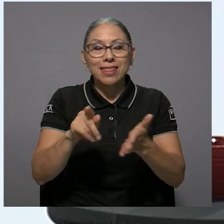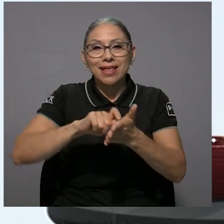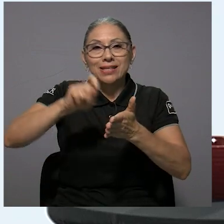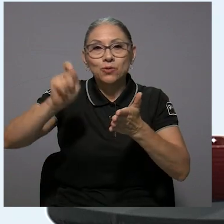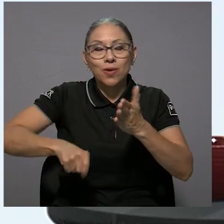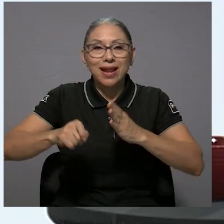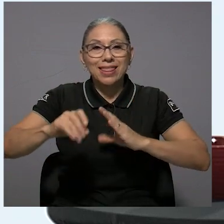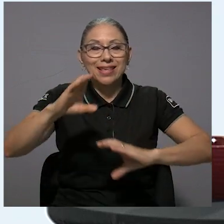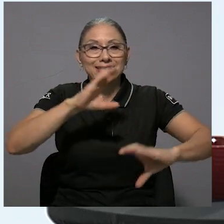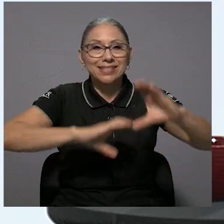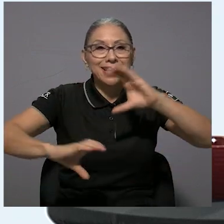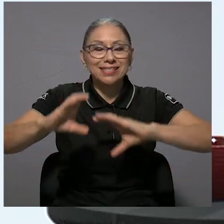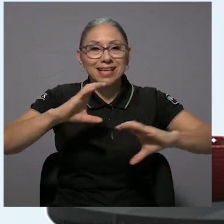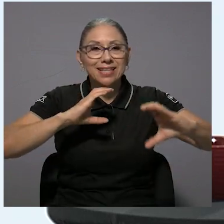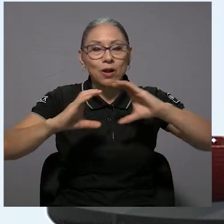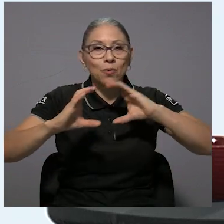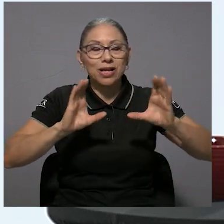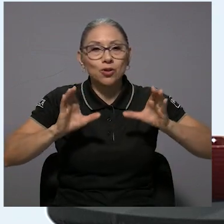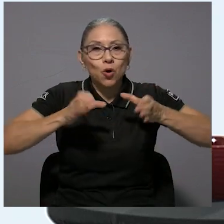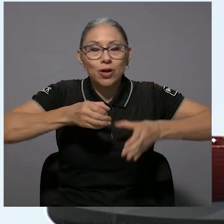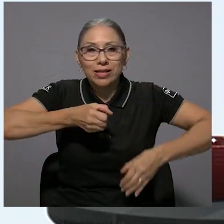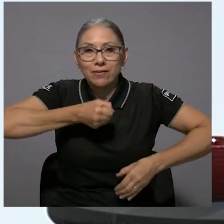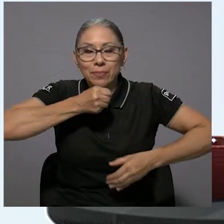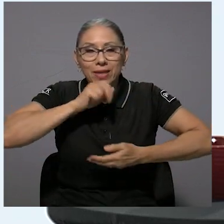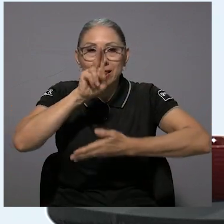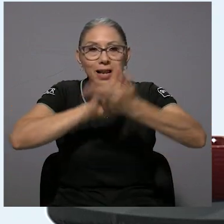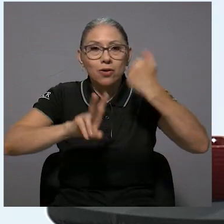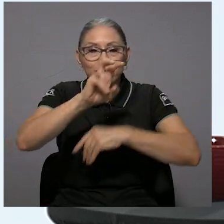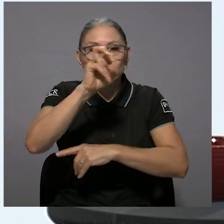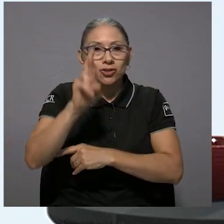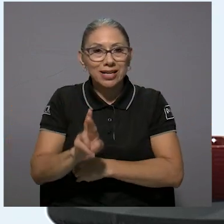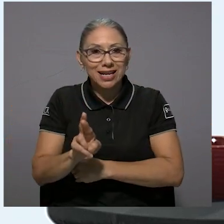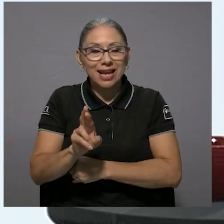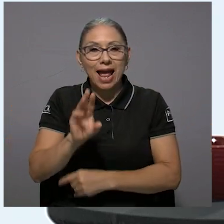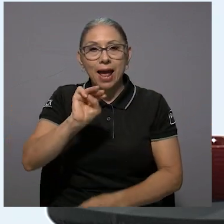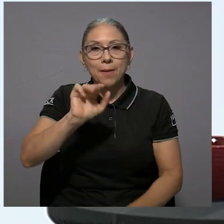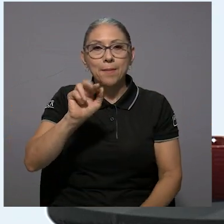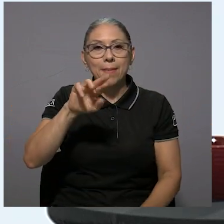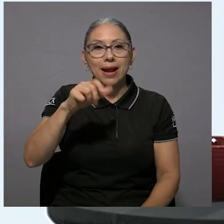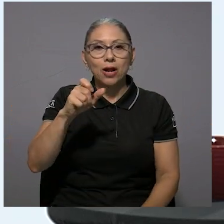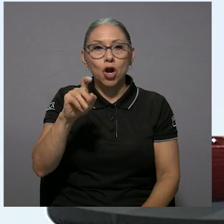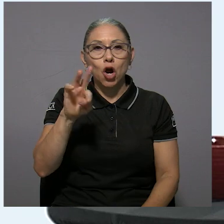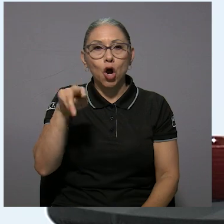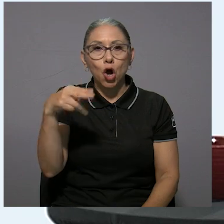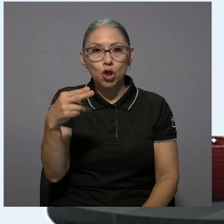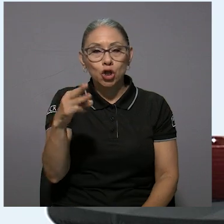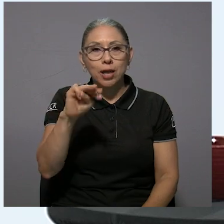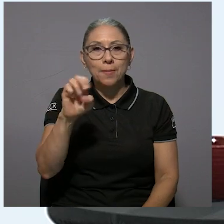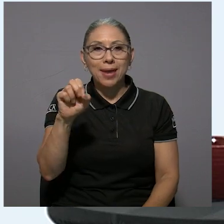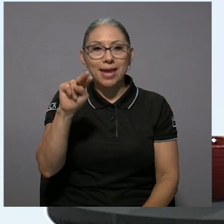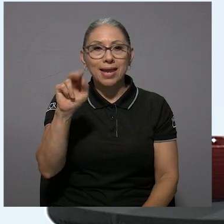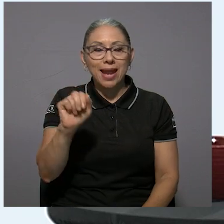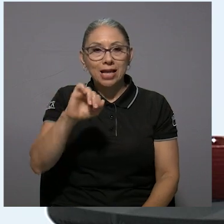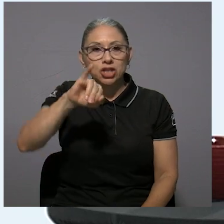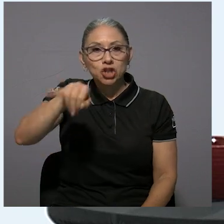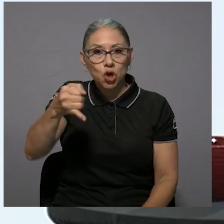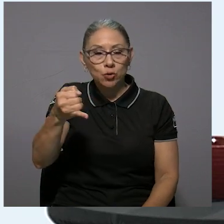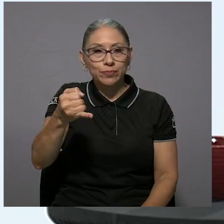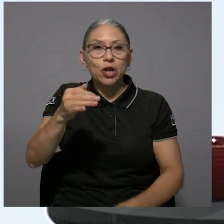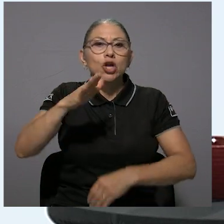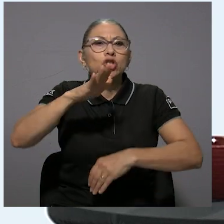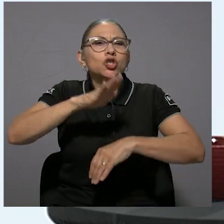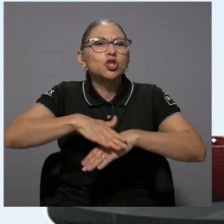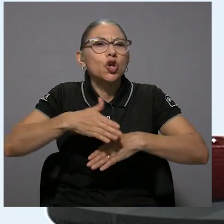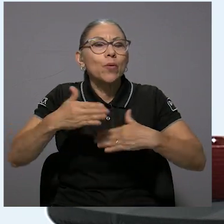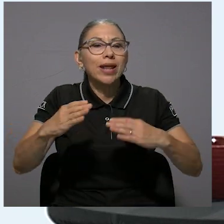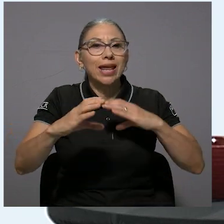de la Escuela de Ciencias de la Comunicación Colectiva de la Universidad de Costa Rica, Margot Mena Young,